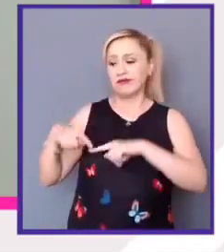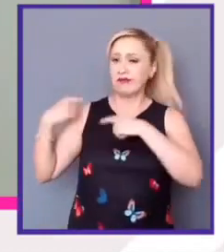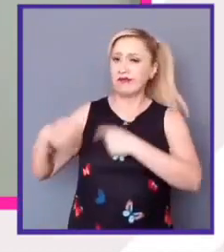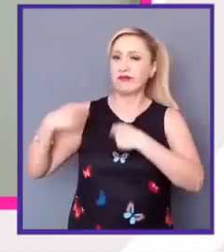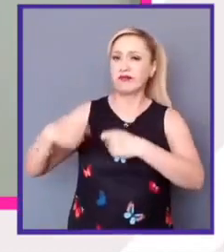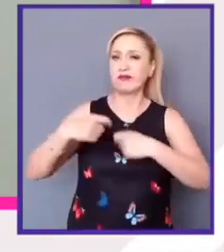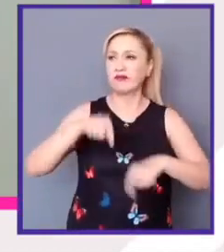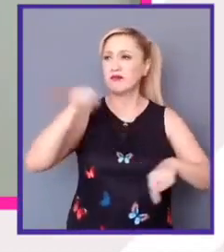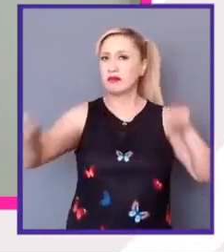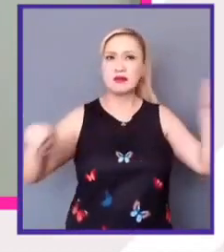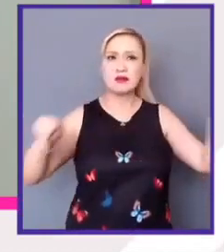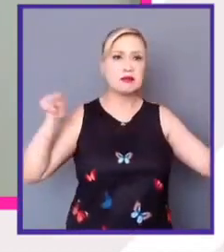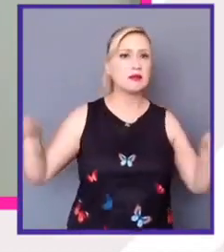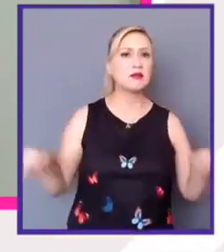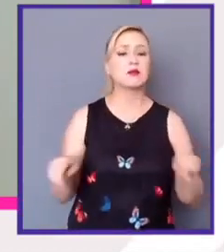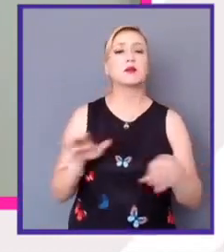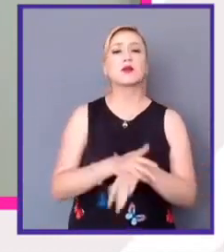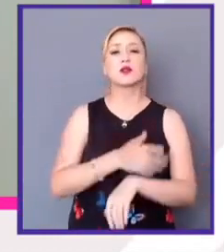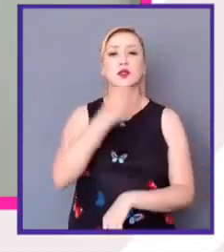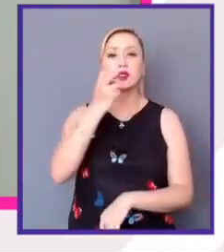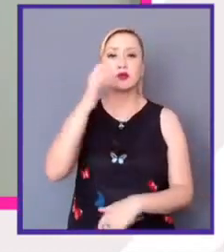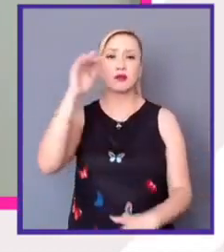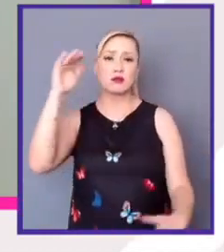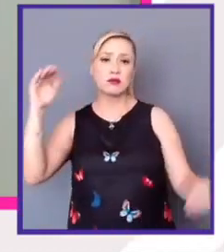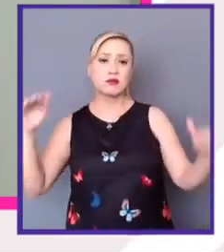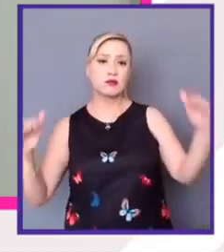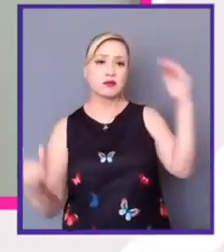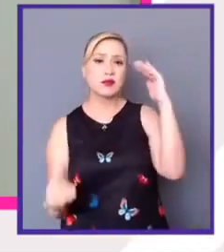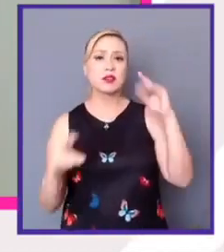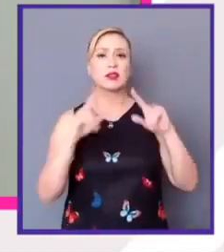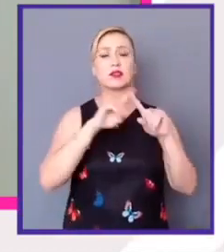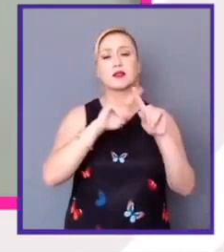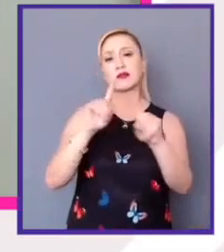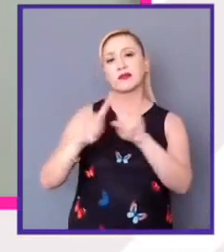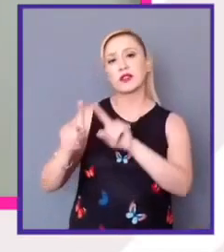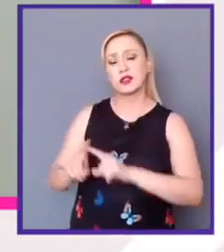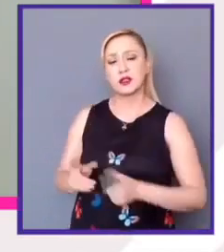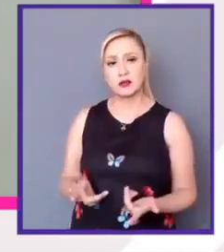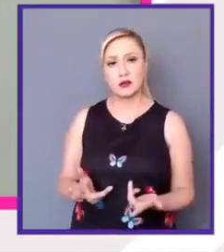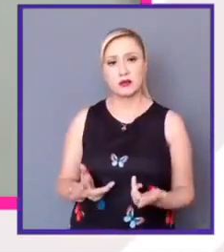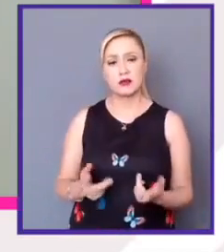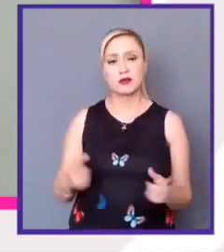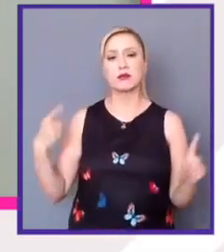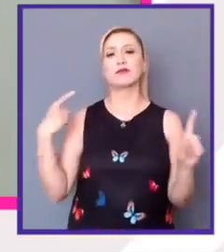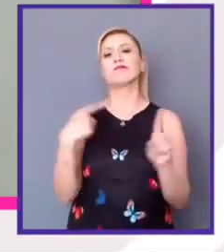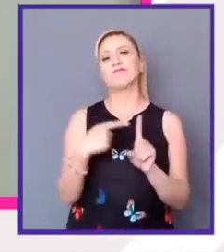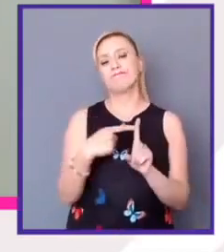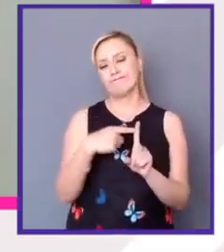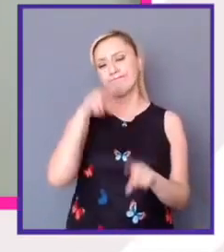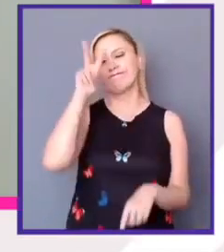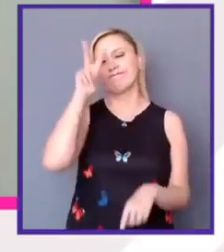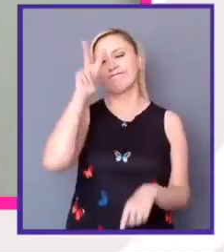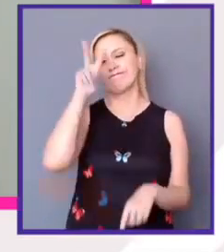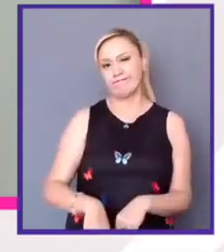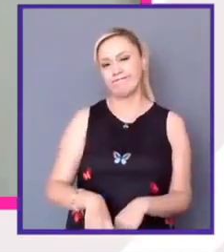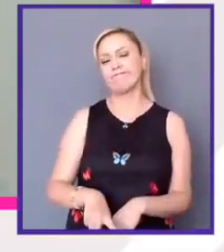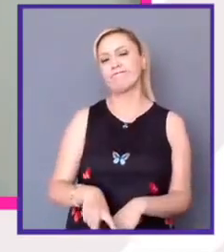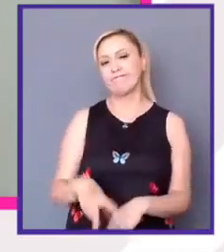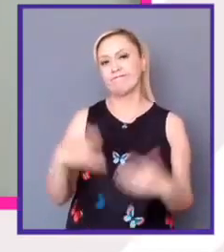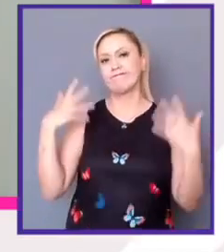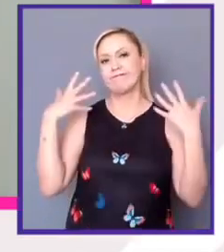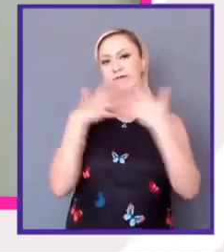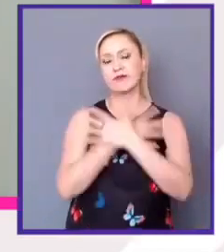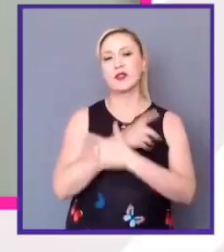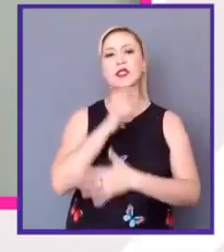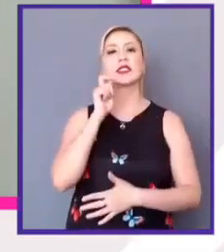entornos, por lo que ocasionan brechas de desigualdad en diversas áreas. Una de ellas, por supuesto, que nos tiene el día de hoy aquí, pues es el acceso a